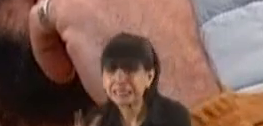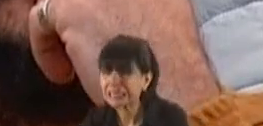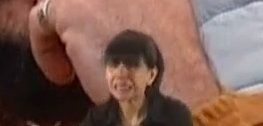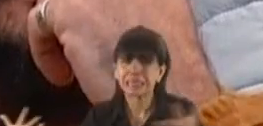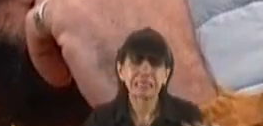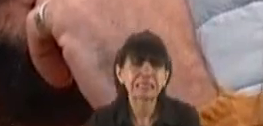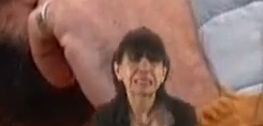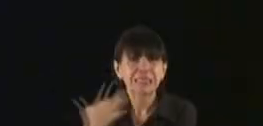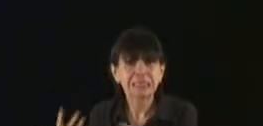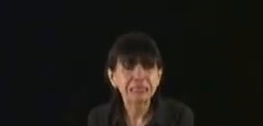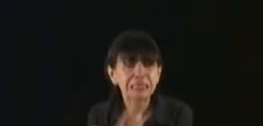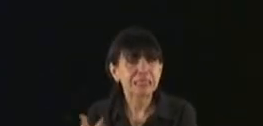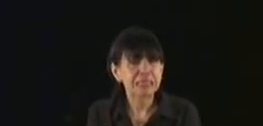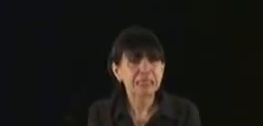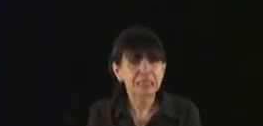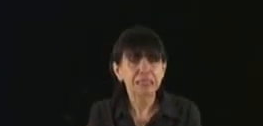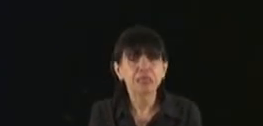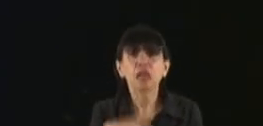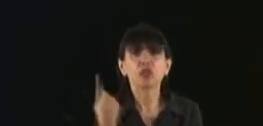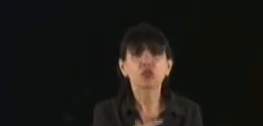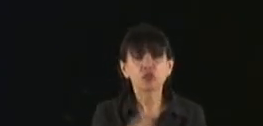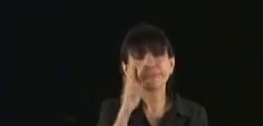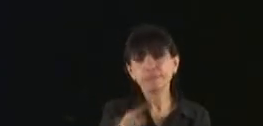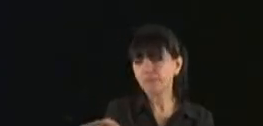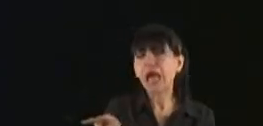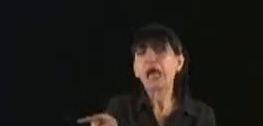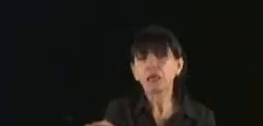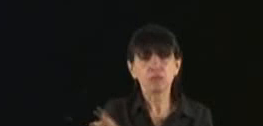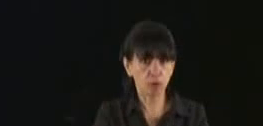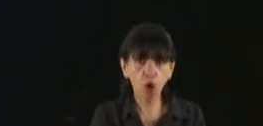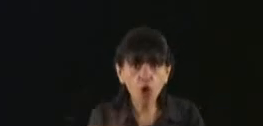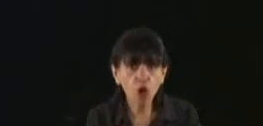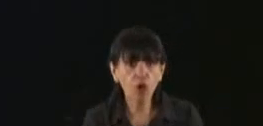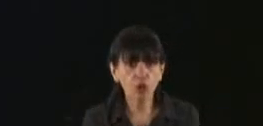Y que no podemos mirarla como si no pasara nada.